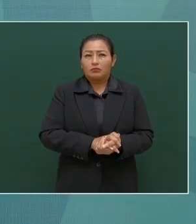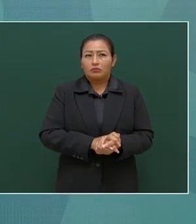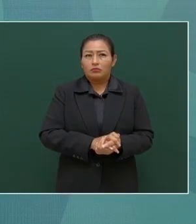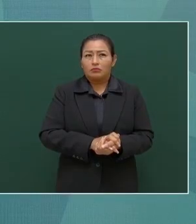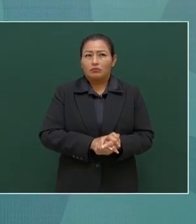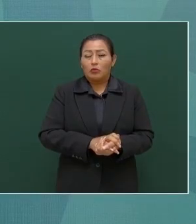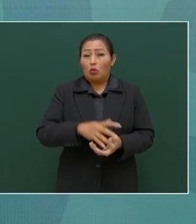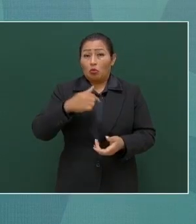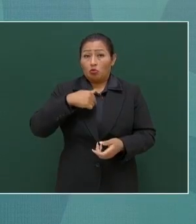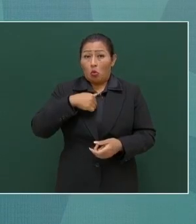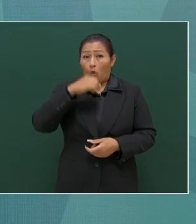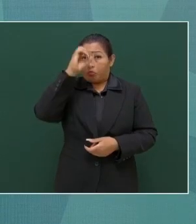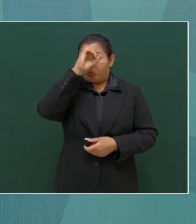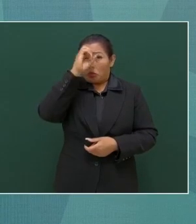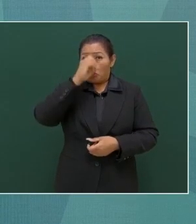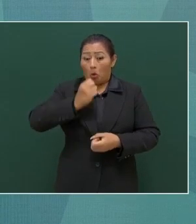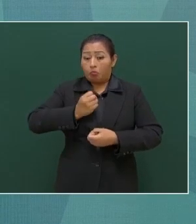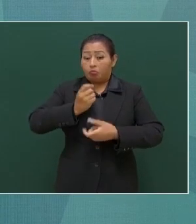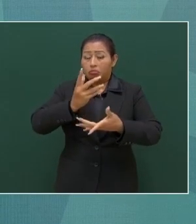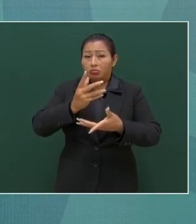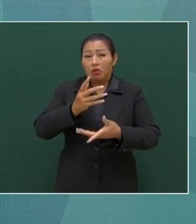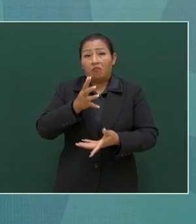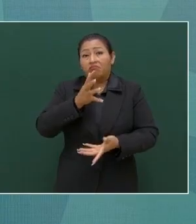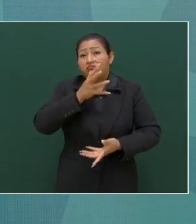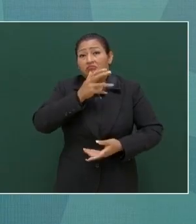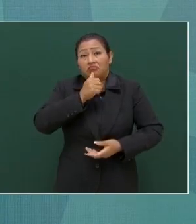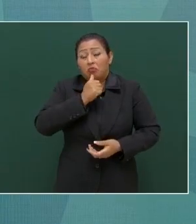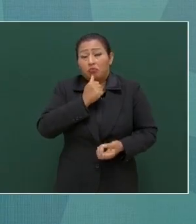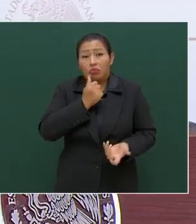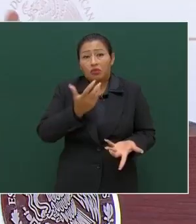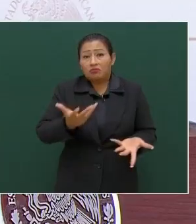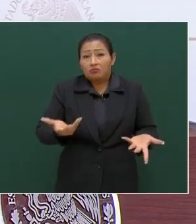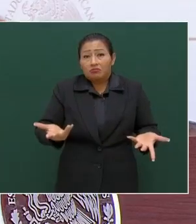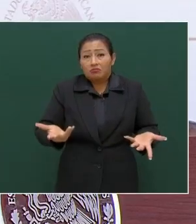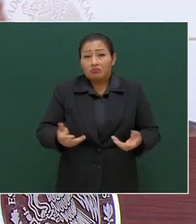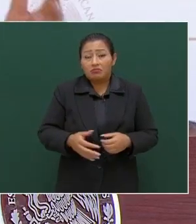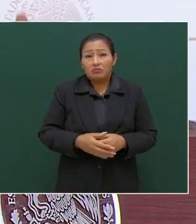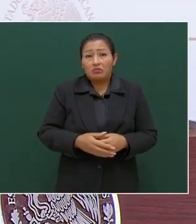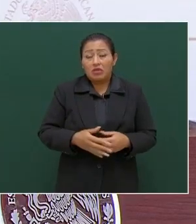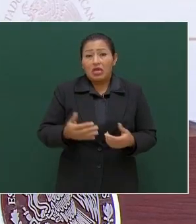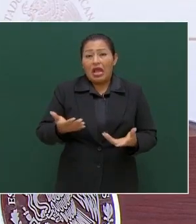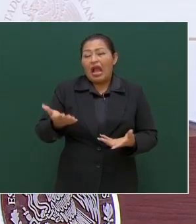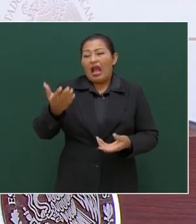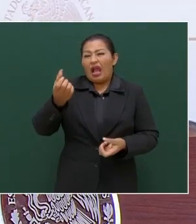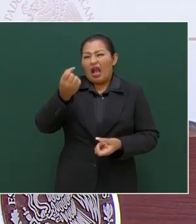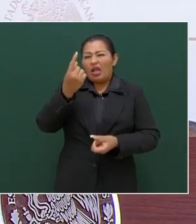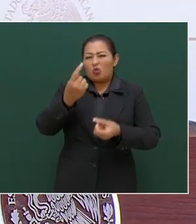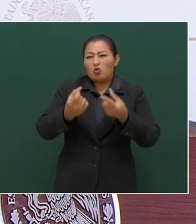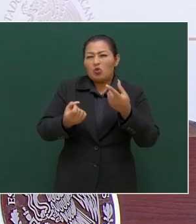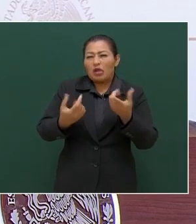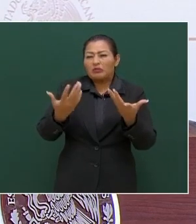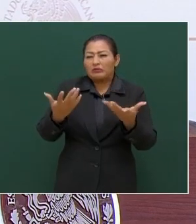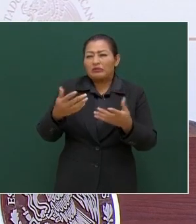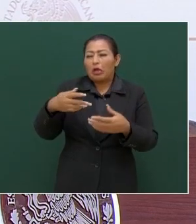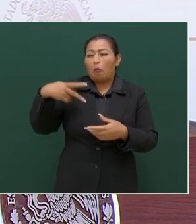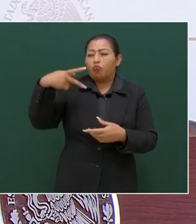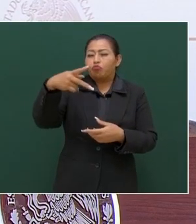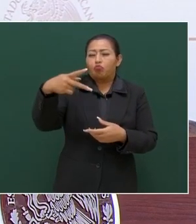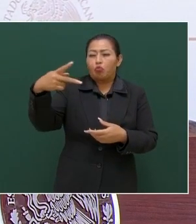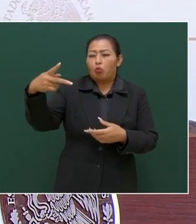puedo yo hacer ningún comentario porque ya es sabido, es de dominio